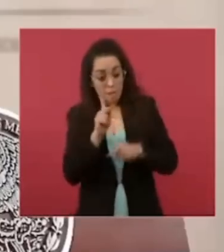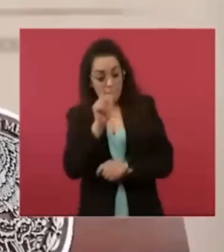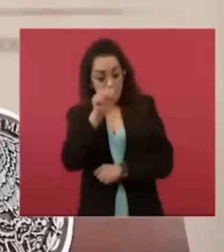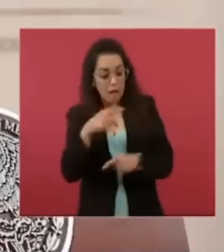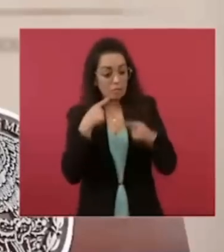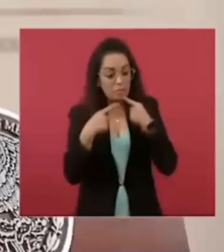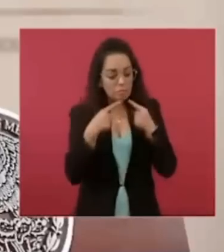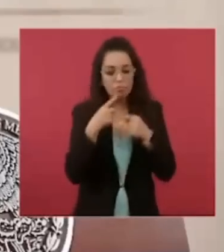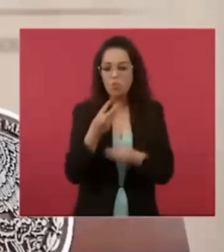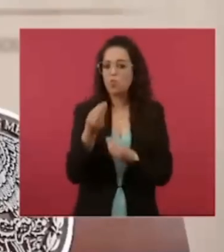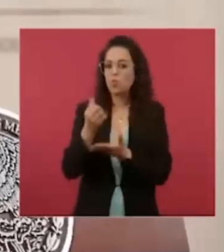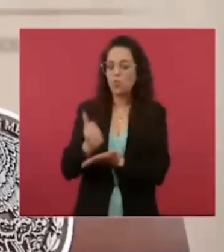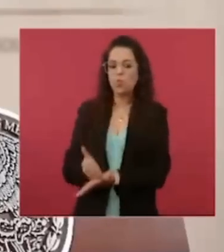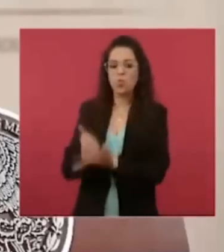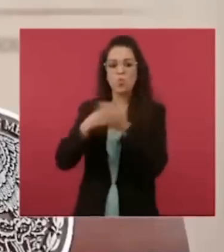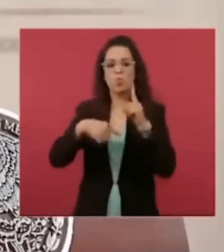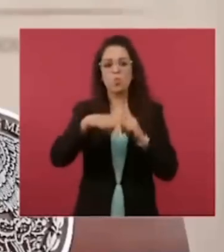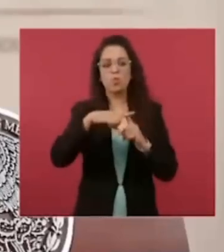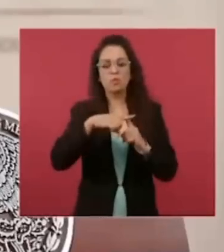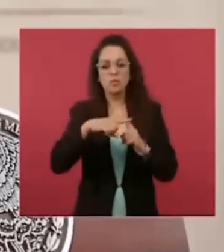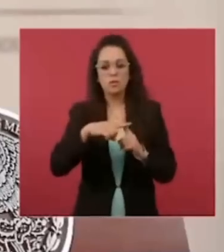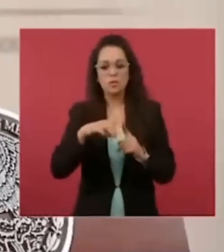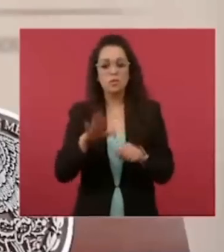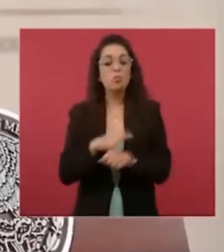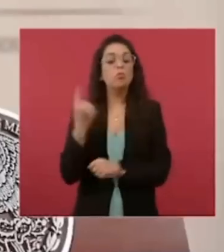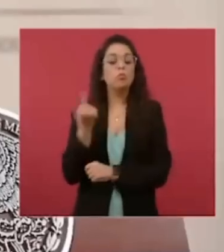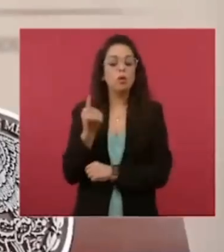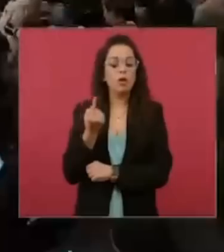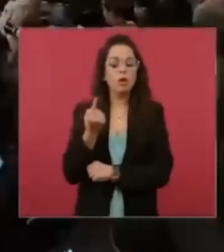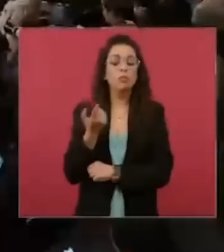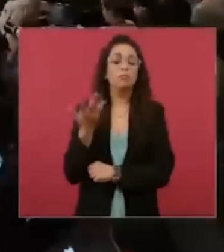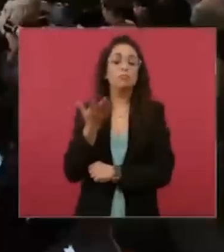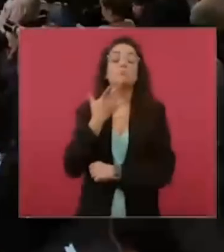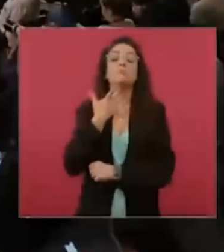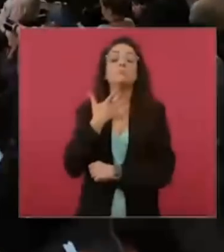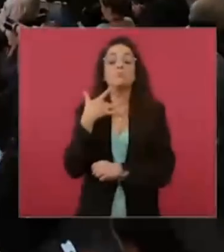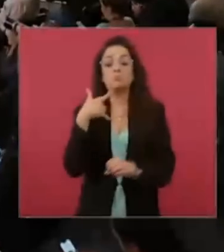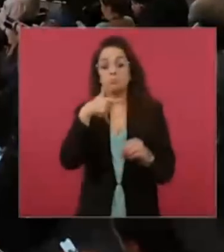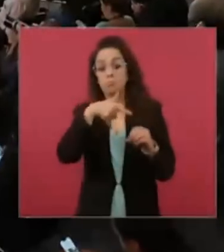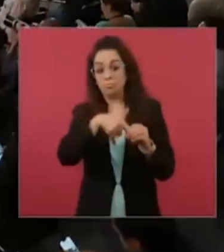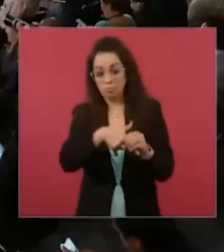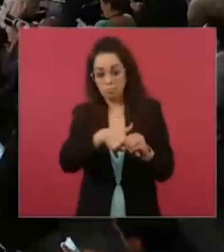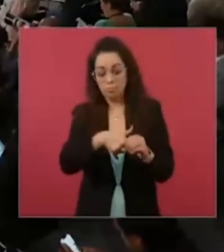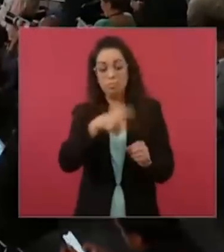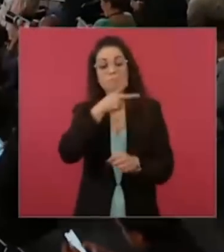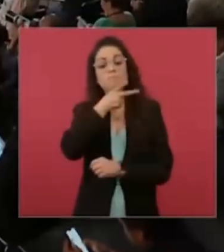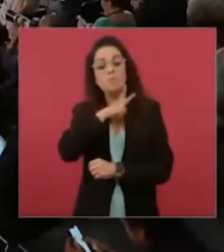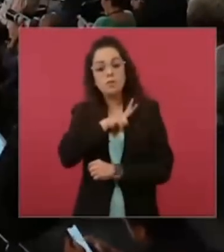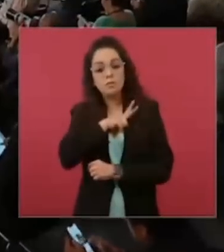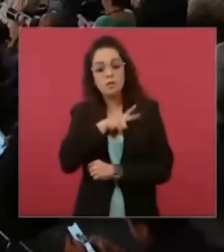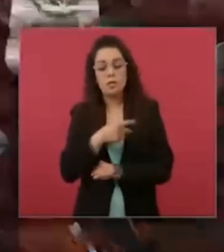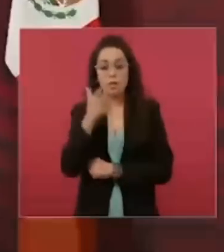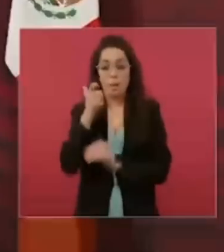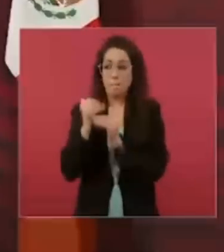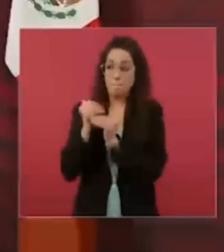noticias sobre la inflación. Datos del INEGI. La inflación está bajando y el poder